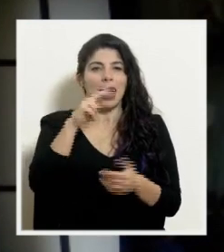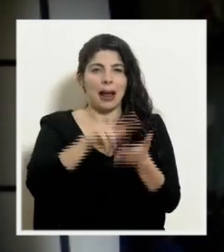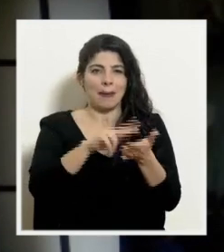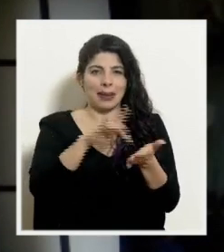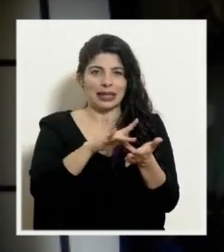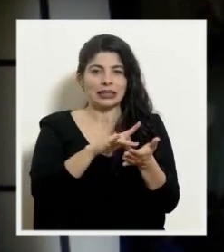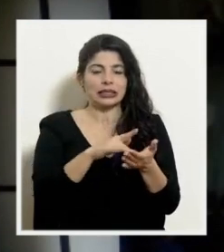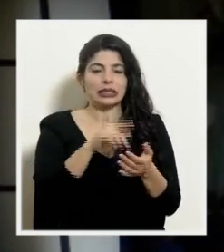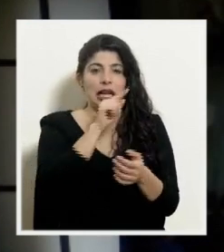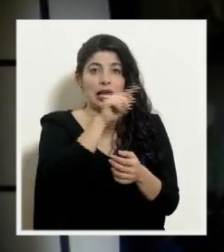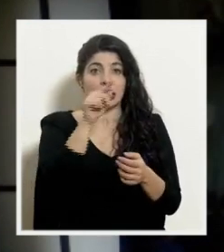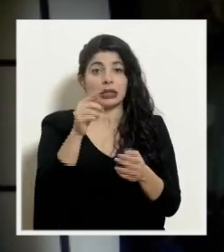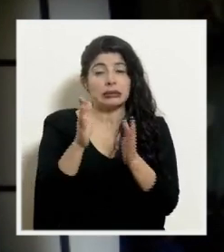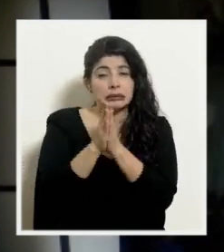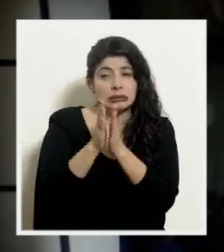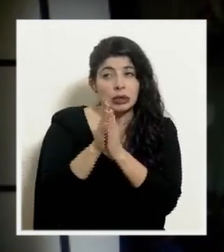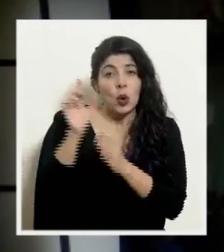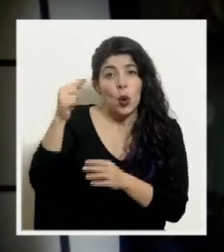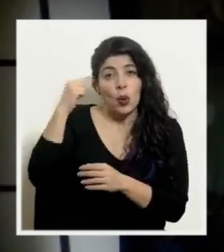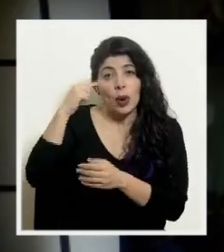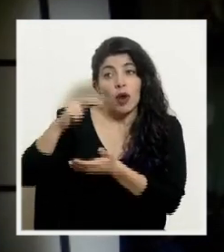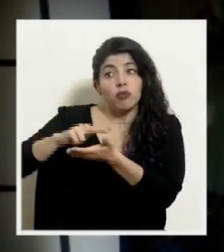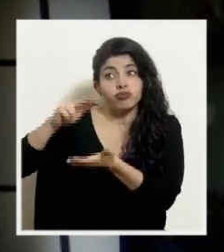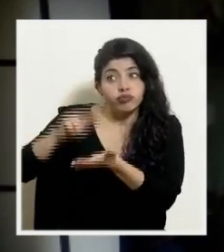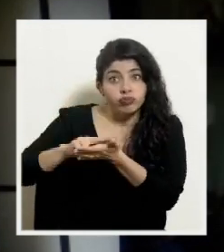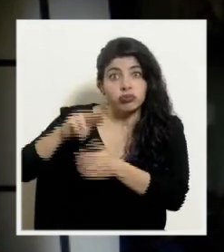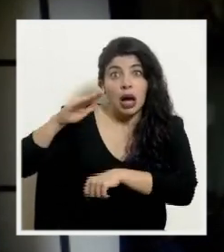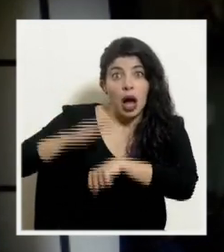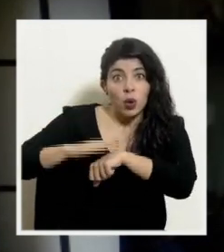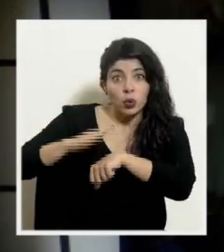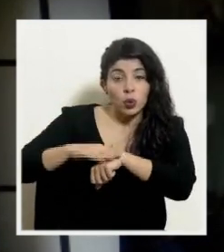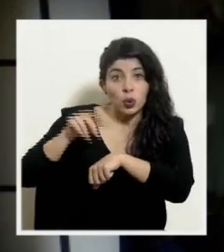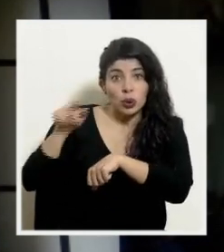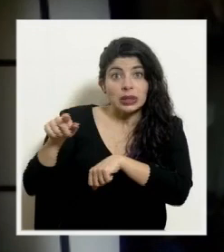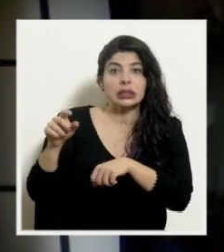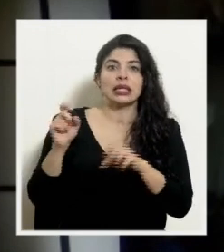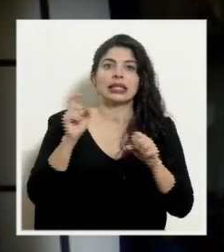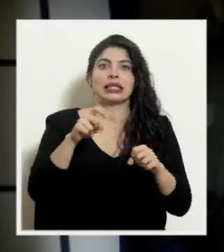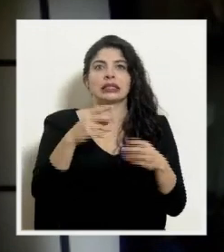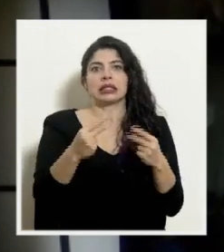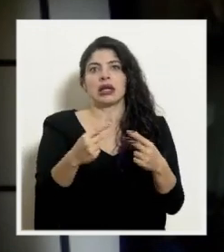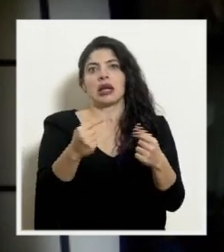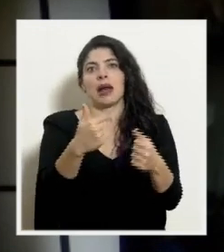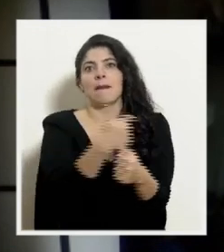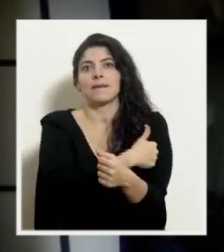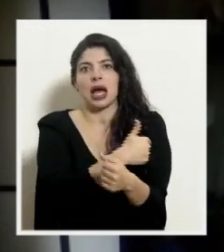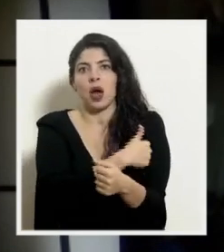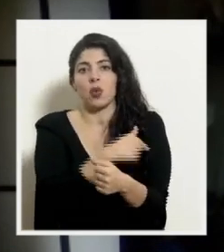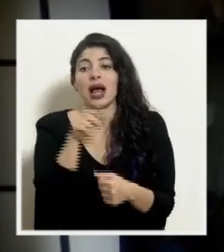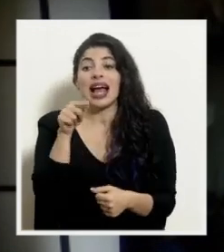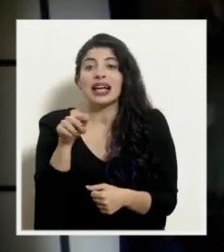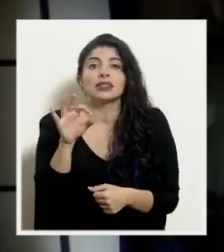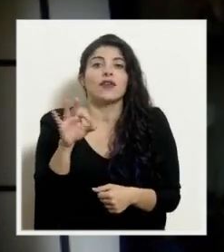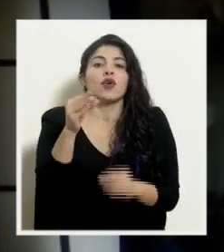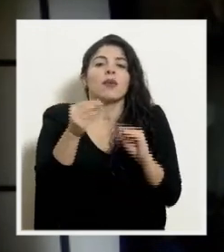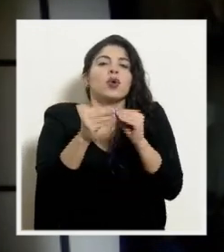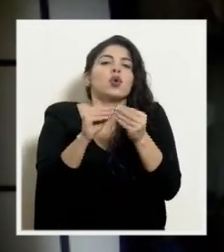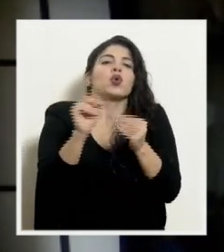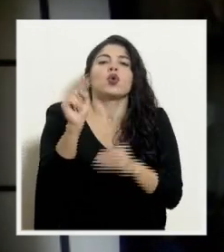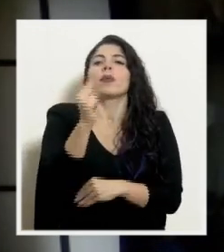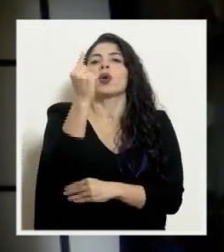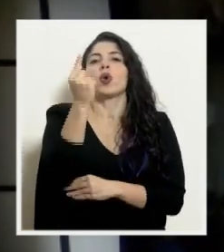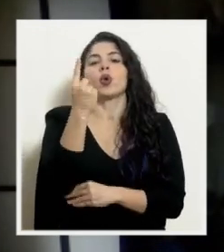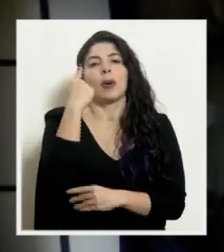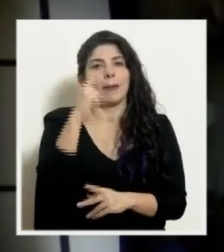sí a esa solicitud del gobierno, a que necesitamos acelerar vacunación como la forma número 1